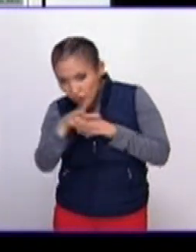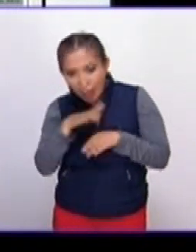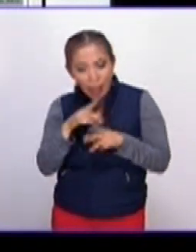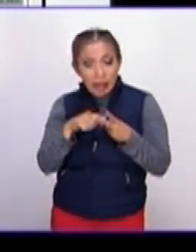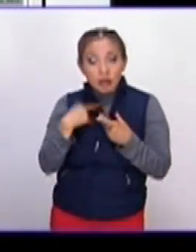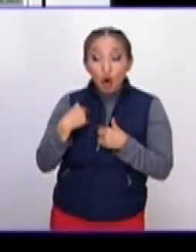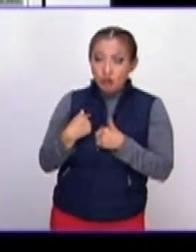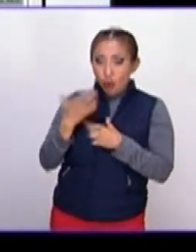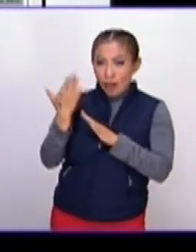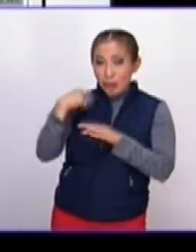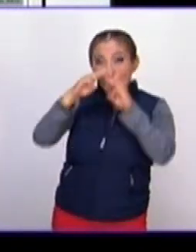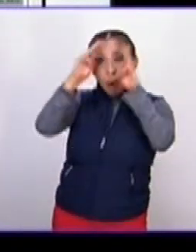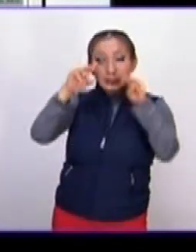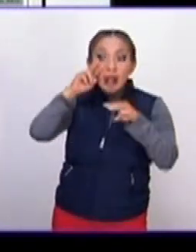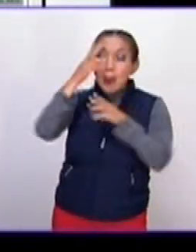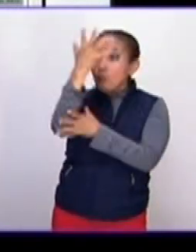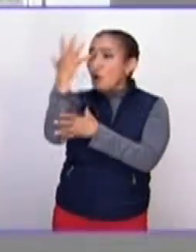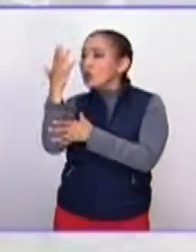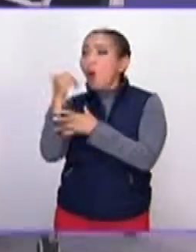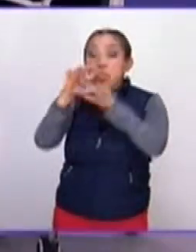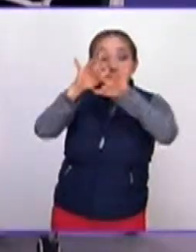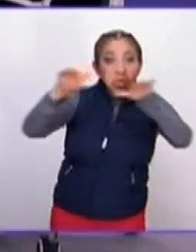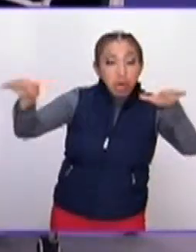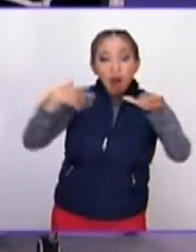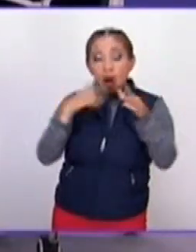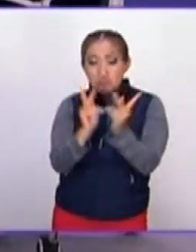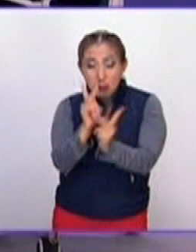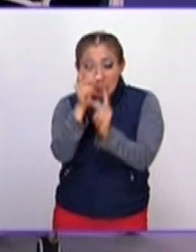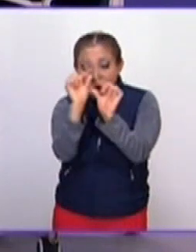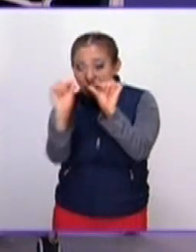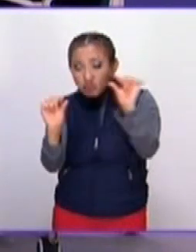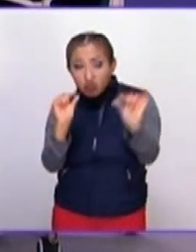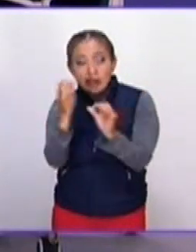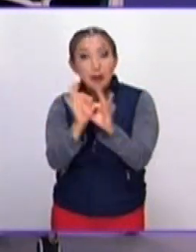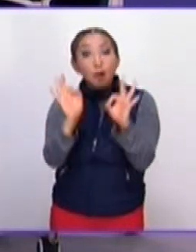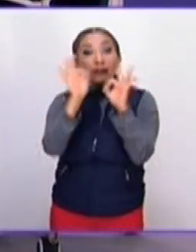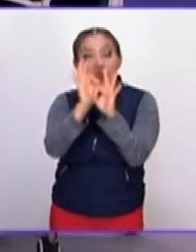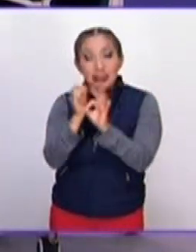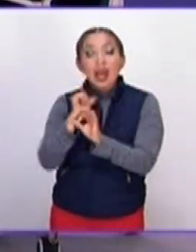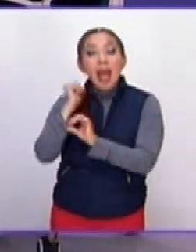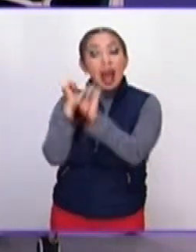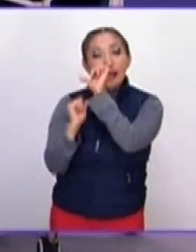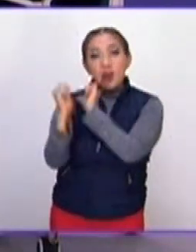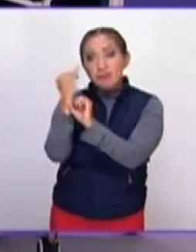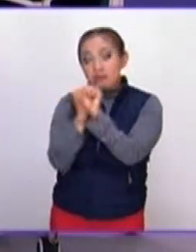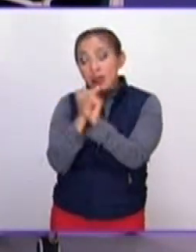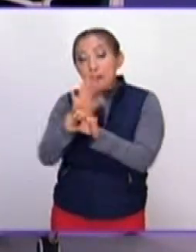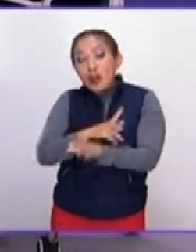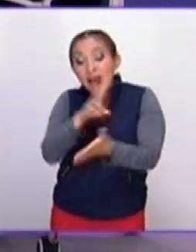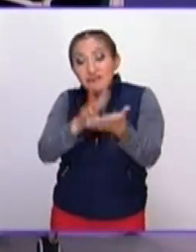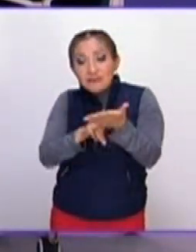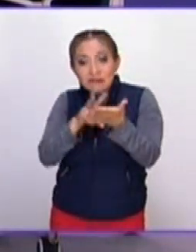O yo cuando estaba en la alta montaña, si hay bosque, si no hay bosque, si hay pastizal. Y esto es importante en la arqueología porque los